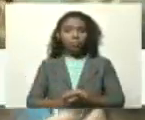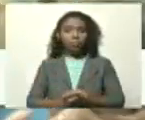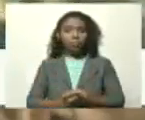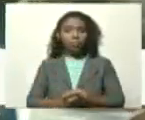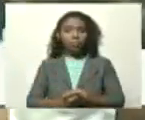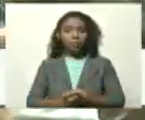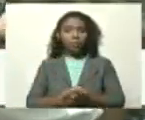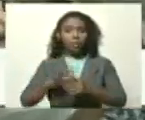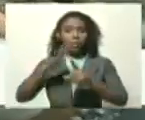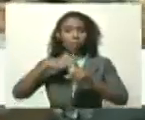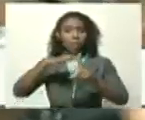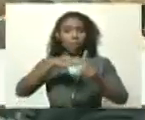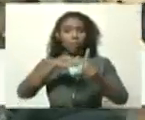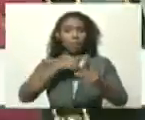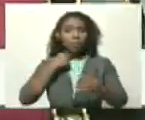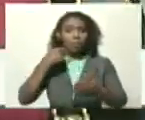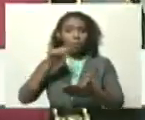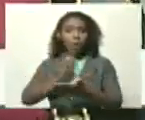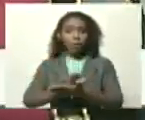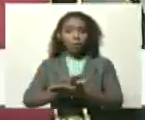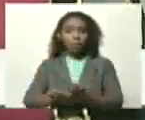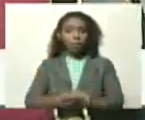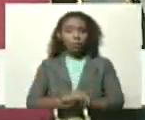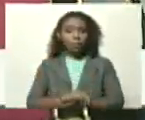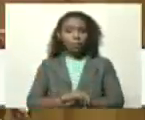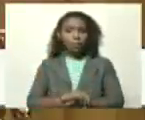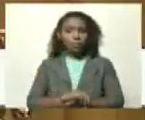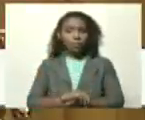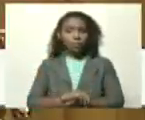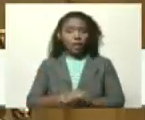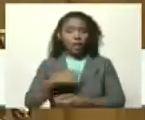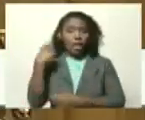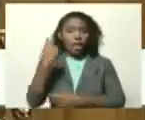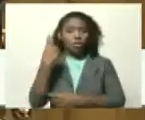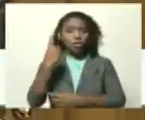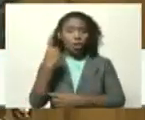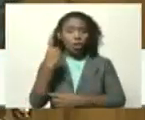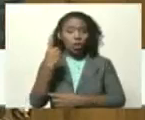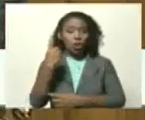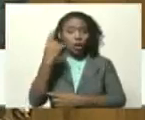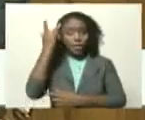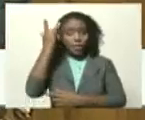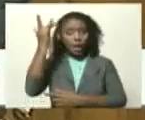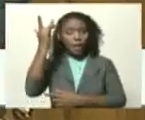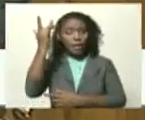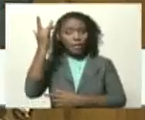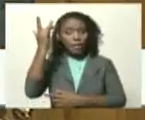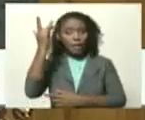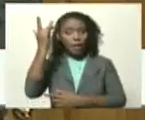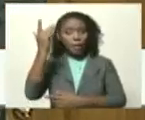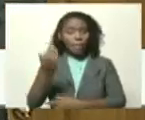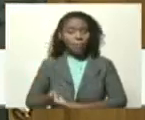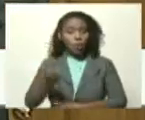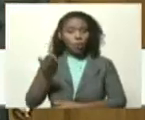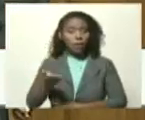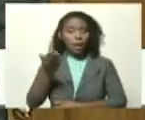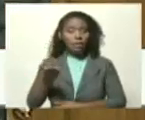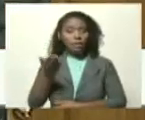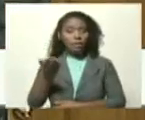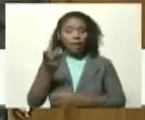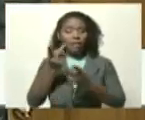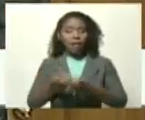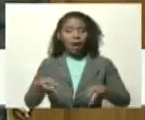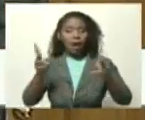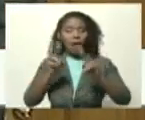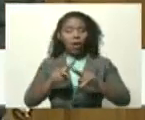Estuvo amenazada de muerte. Y solo la sagacidad, la tenacidad, la